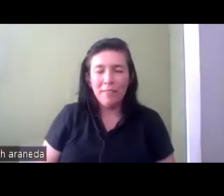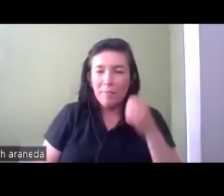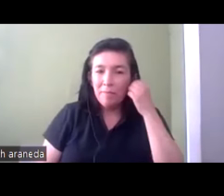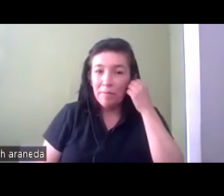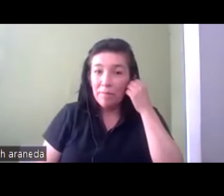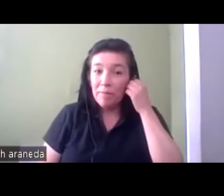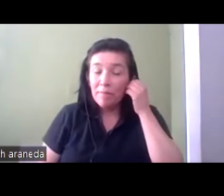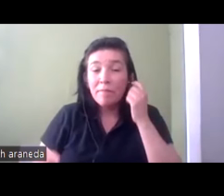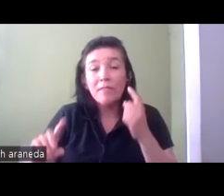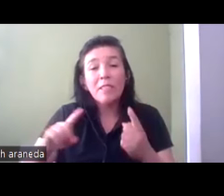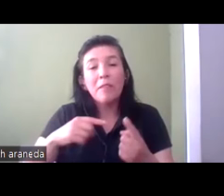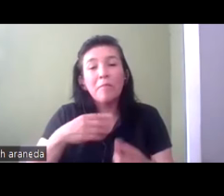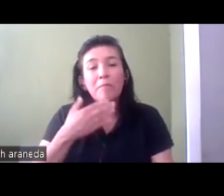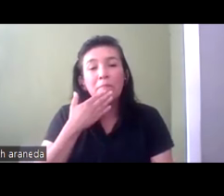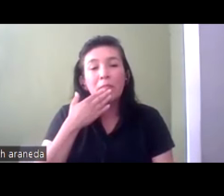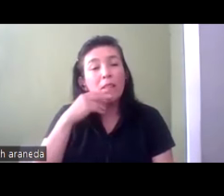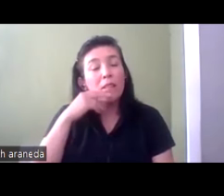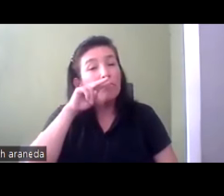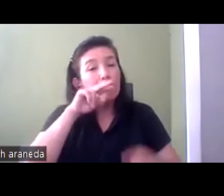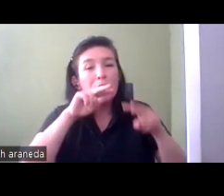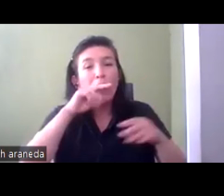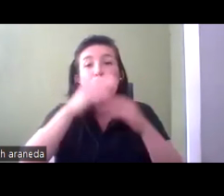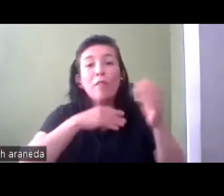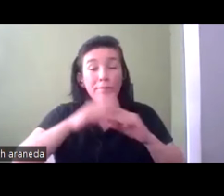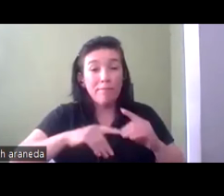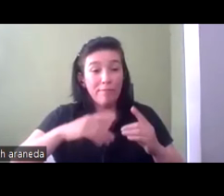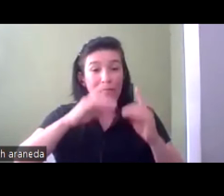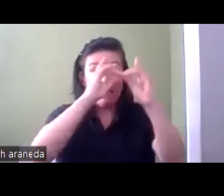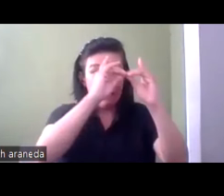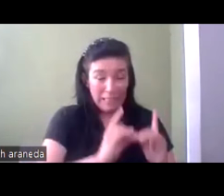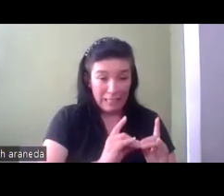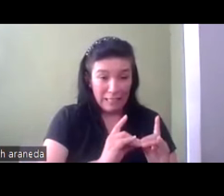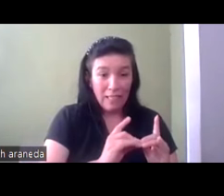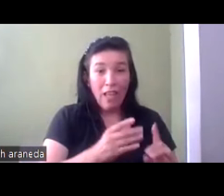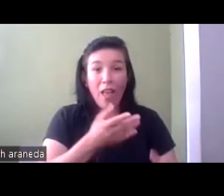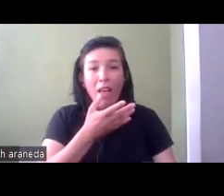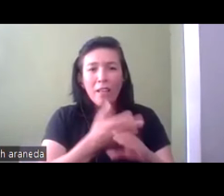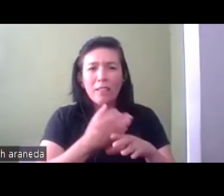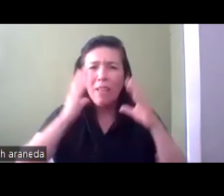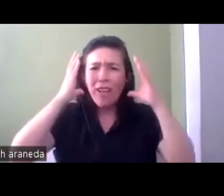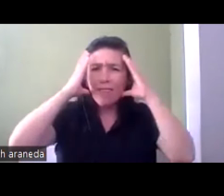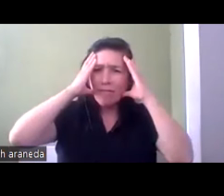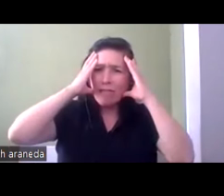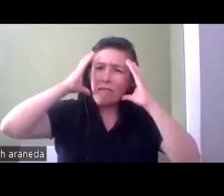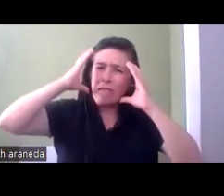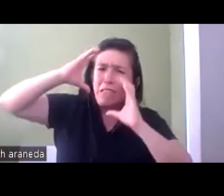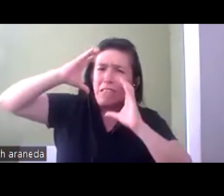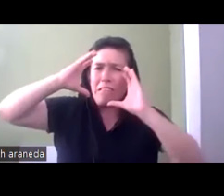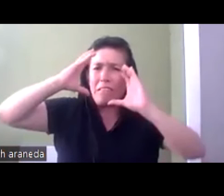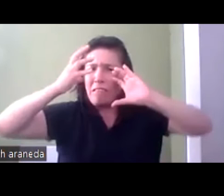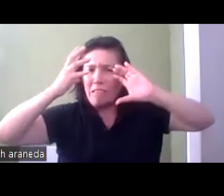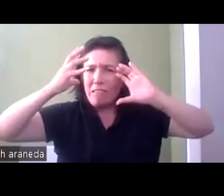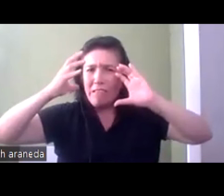Además, estas diferenciaciones también se han visto en entierros, proliferan la deformación craneana intencional, ¿ya?